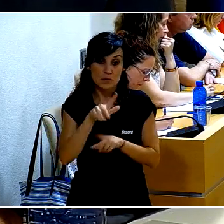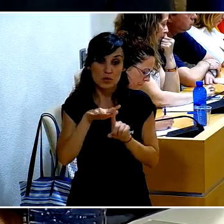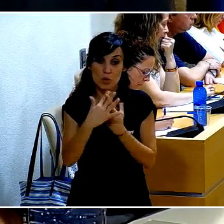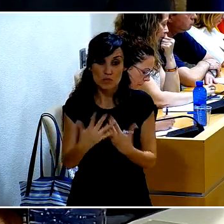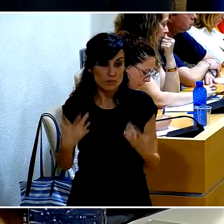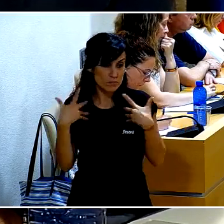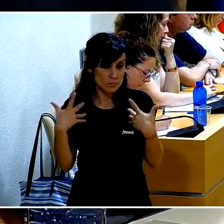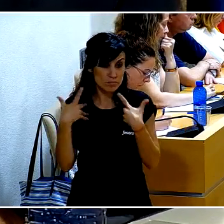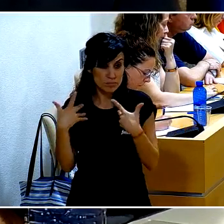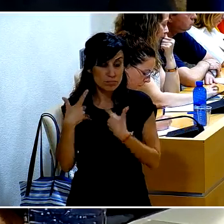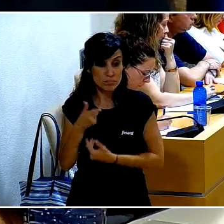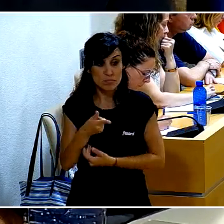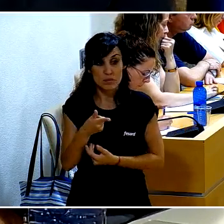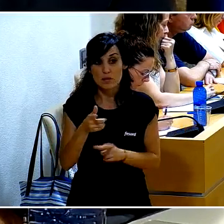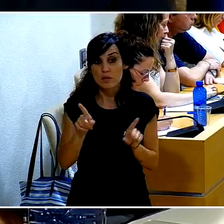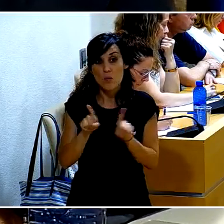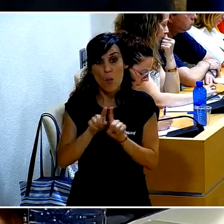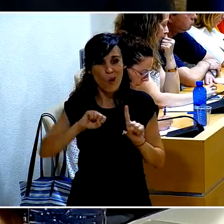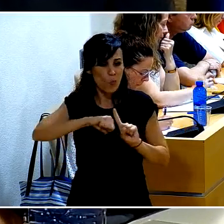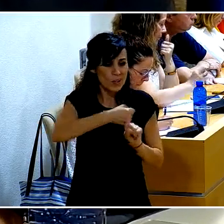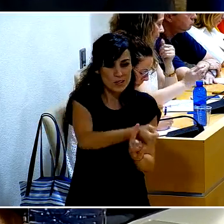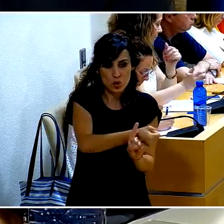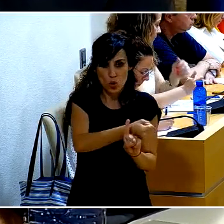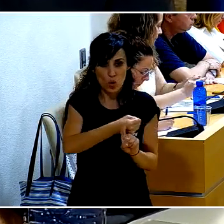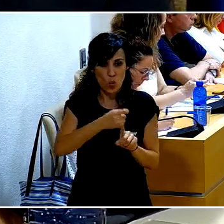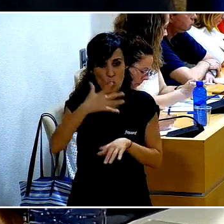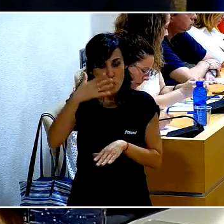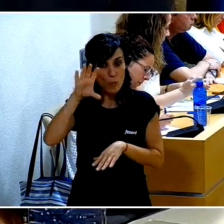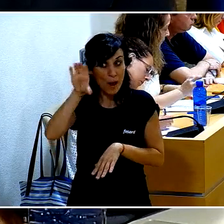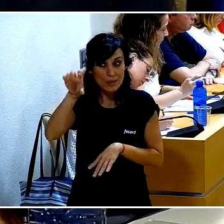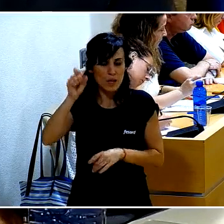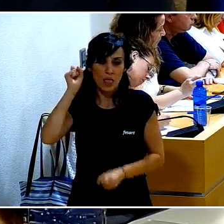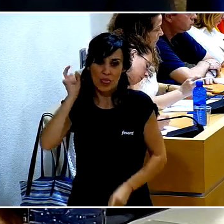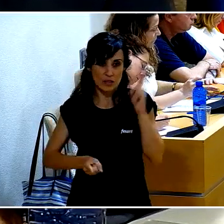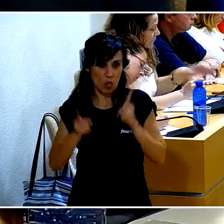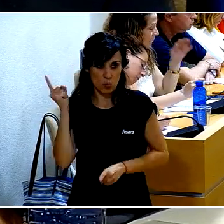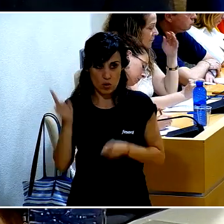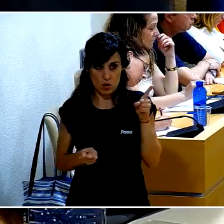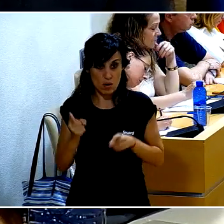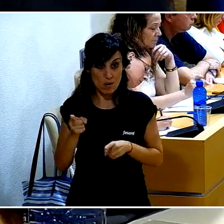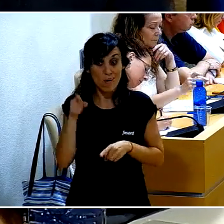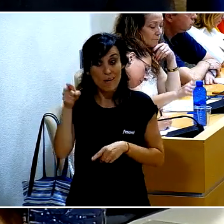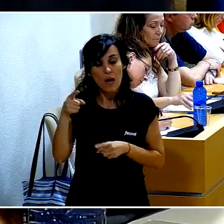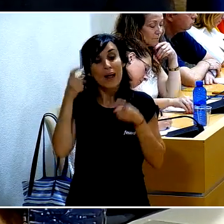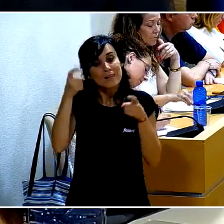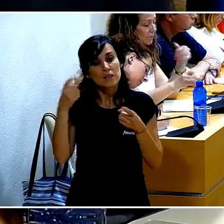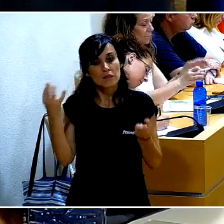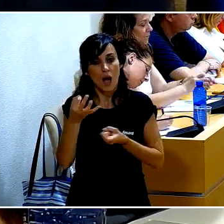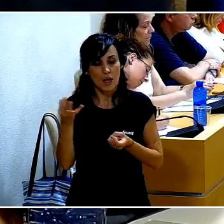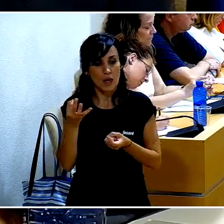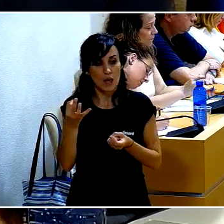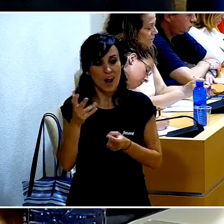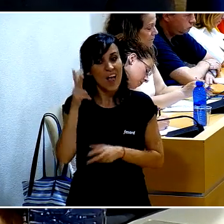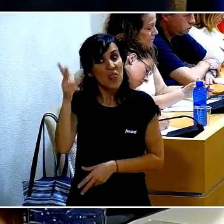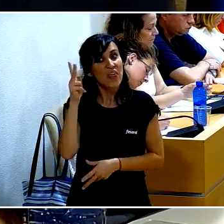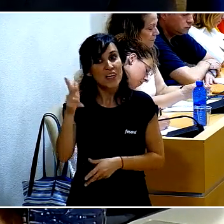están sometidos a una opresión de un país que es una dictadura que intenta evitar conceder los